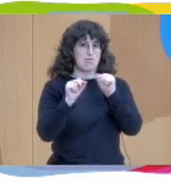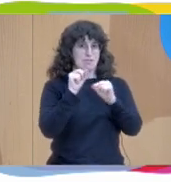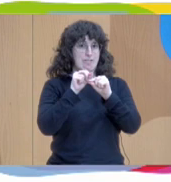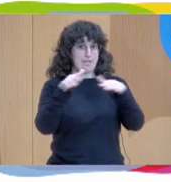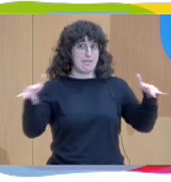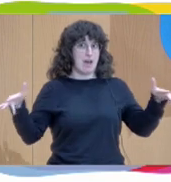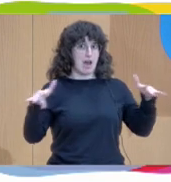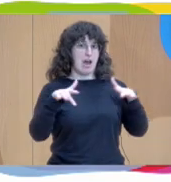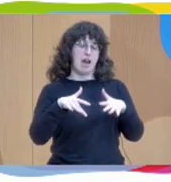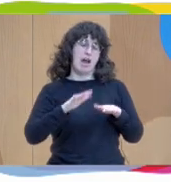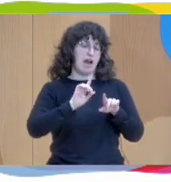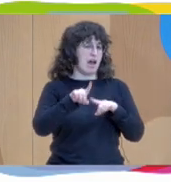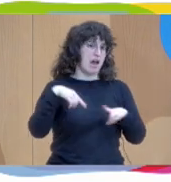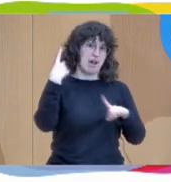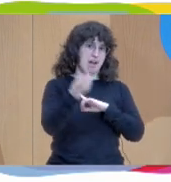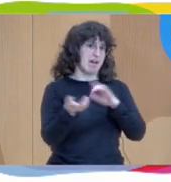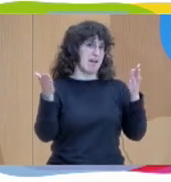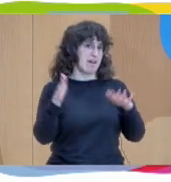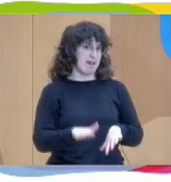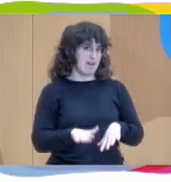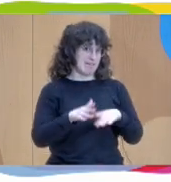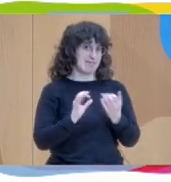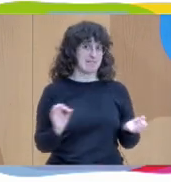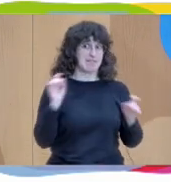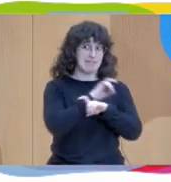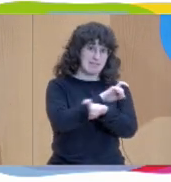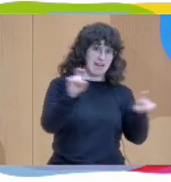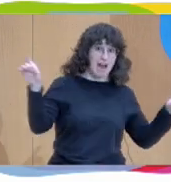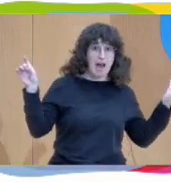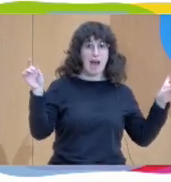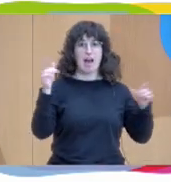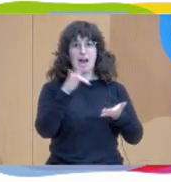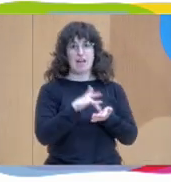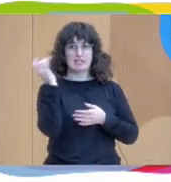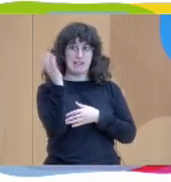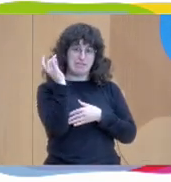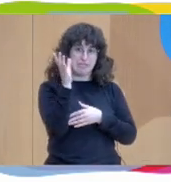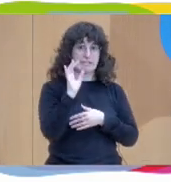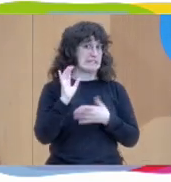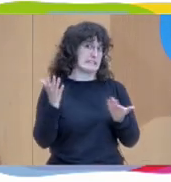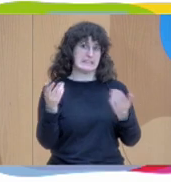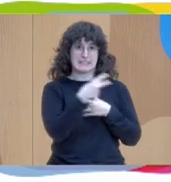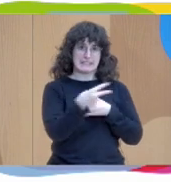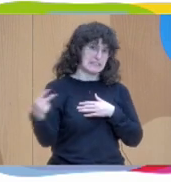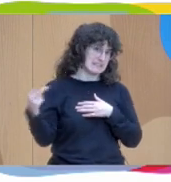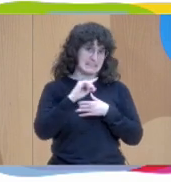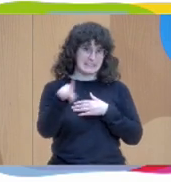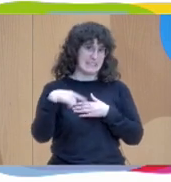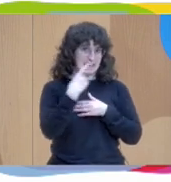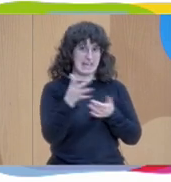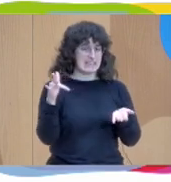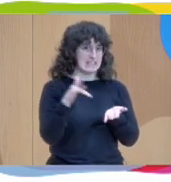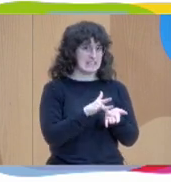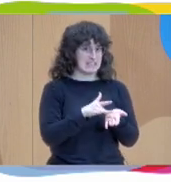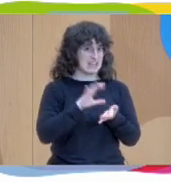seminario dos semanas después se decretó el estado de de alerta y os preguntaréis muchas de las personas que